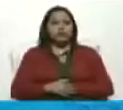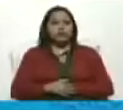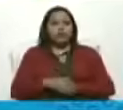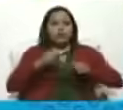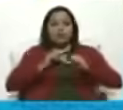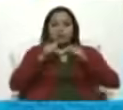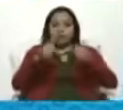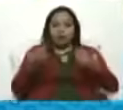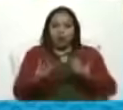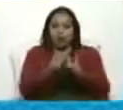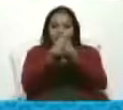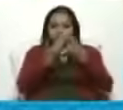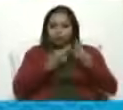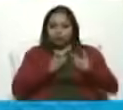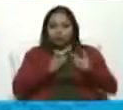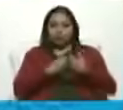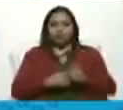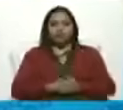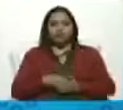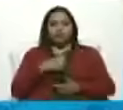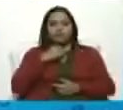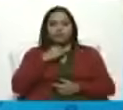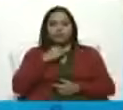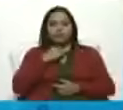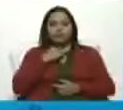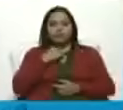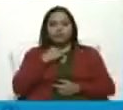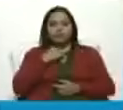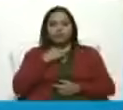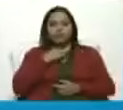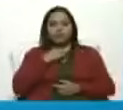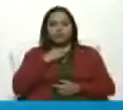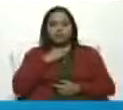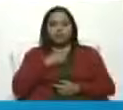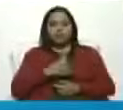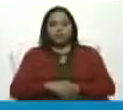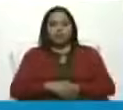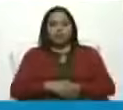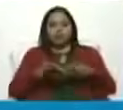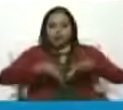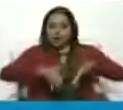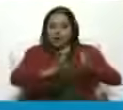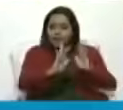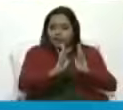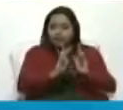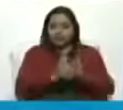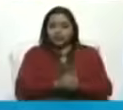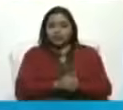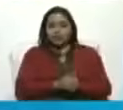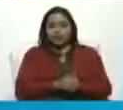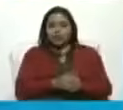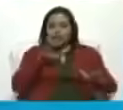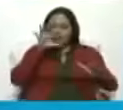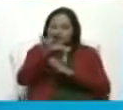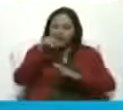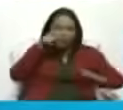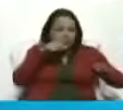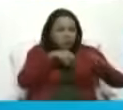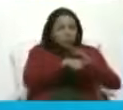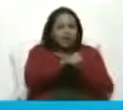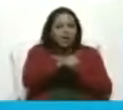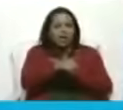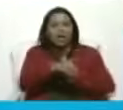emprenderán junto a mí un viaje a pie a la patria adentro, a la